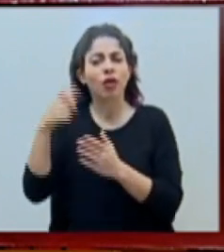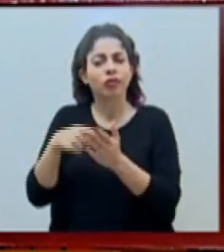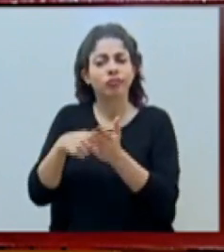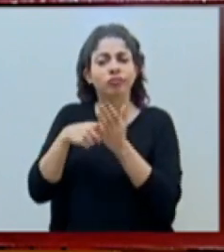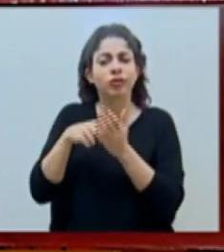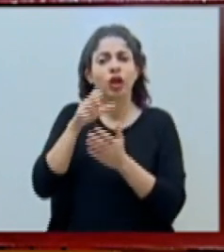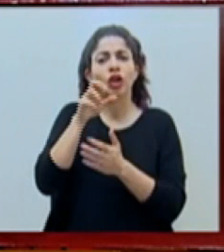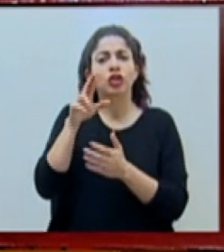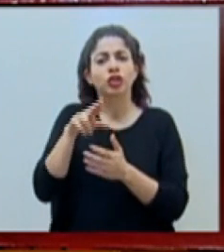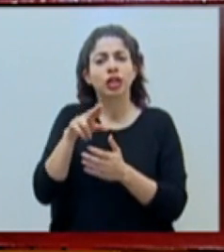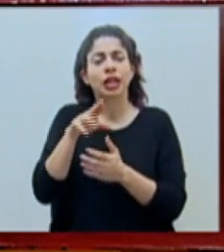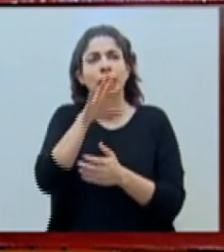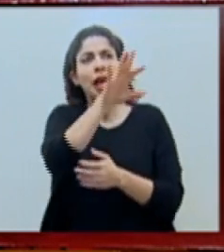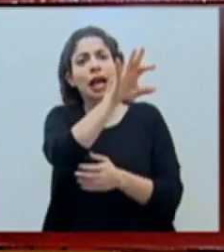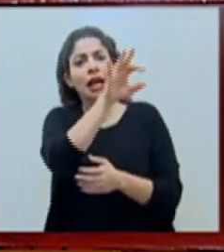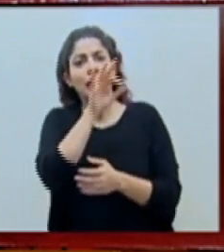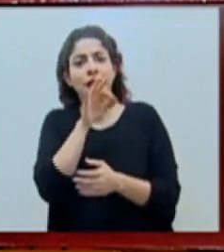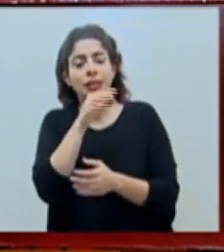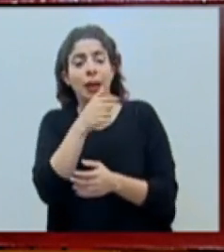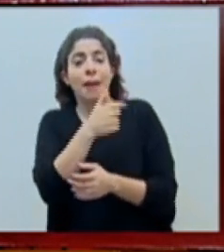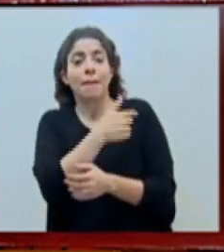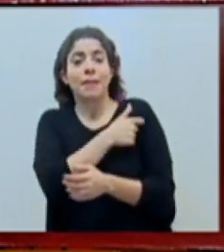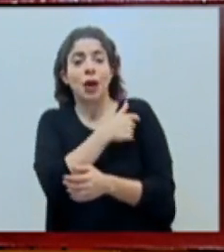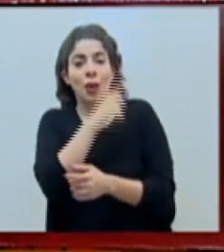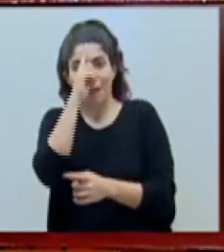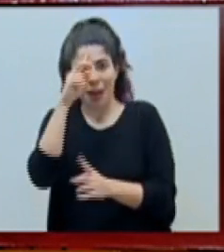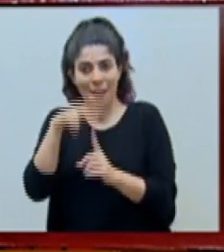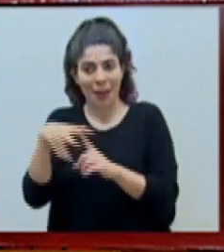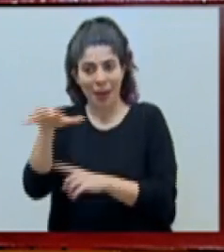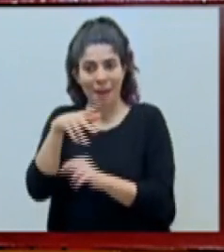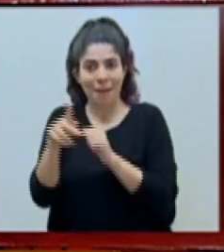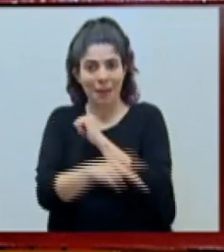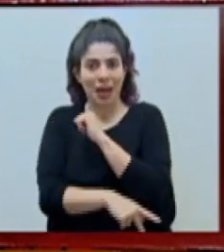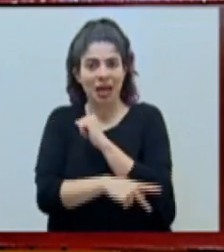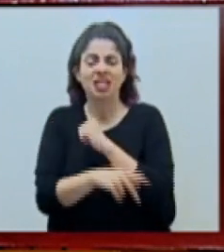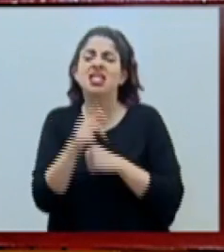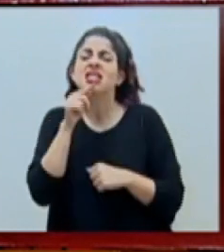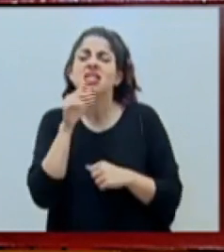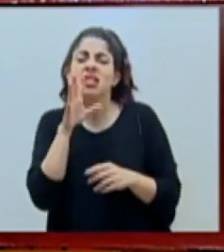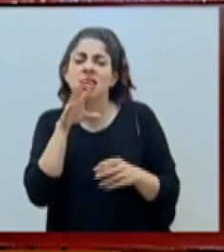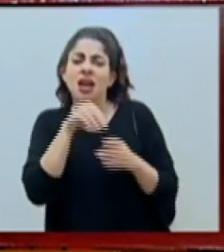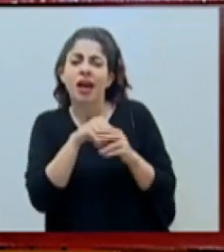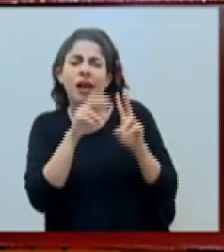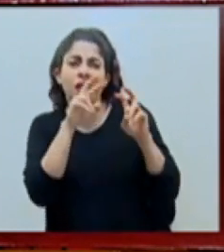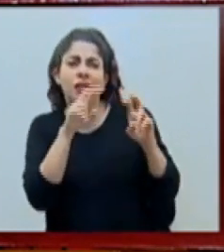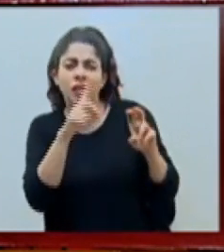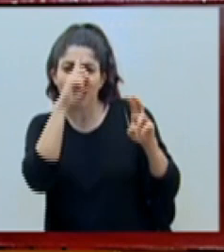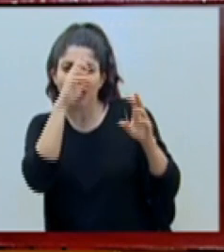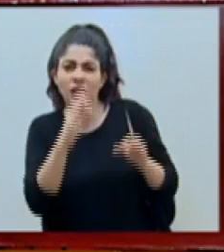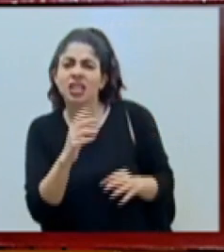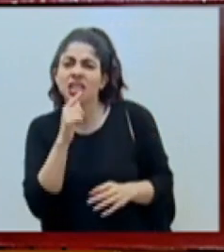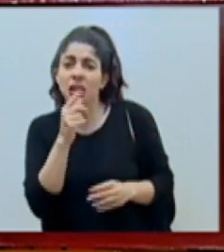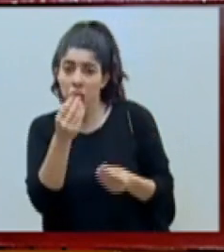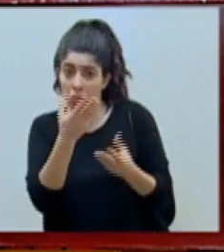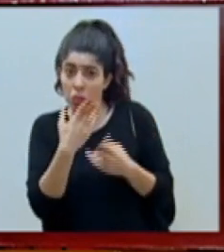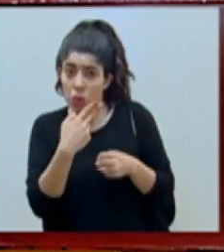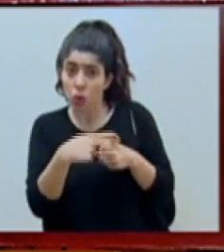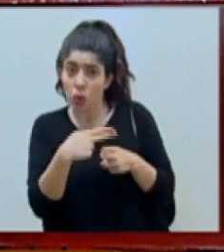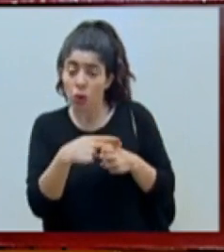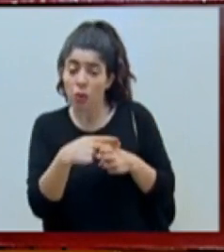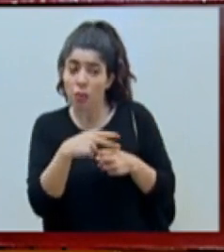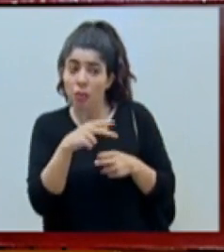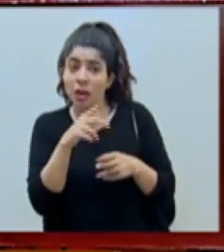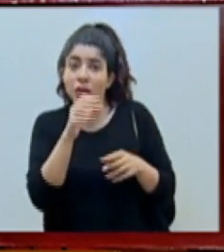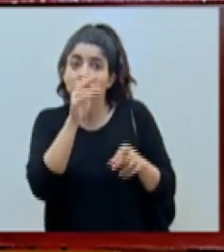seleccionara la vacuna que aplicará al país? ¿Quiénes intervinieron en esa decisión? ¿Es posible dar los nombres de la